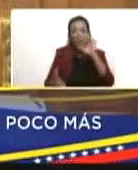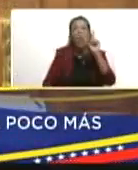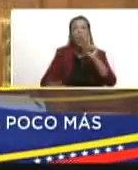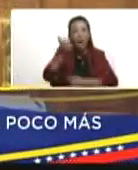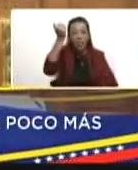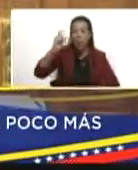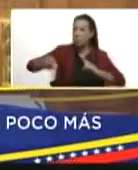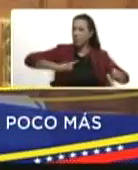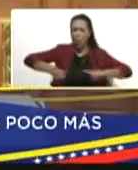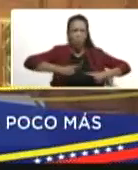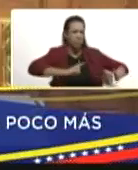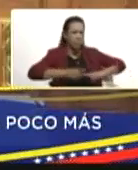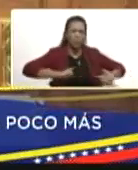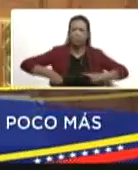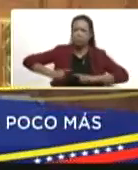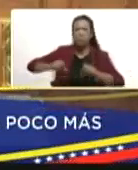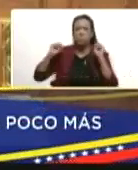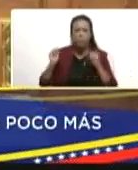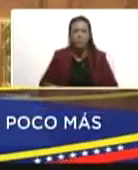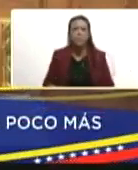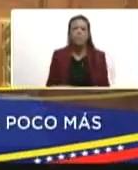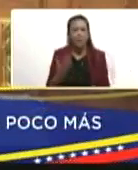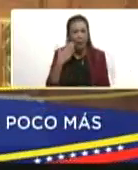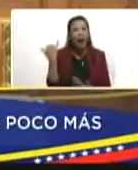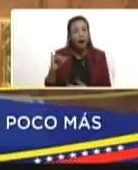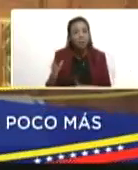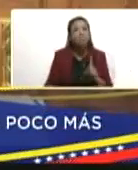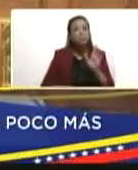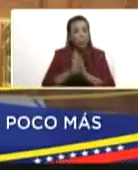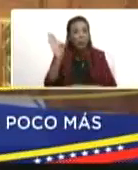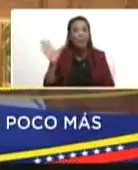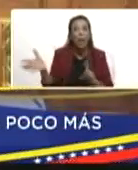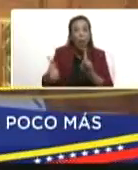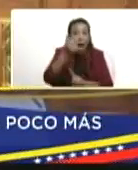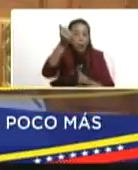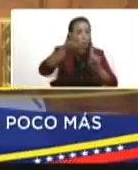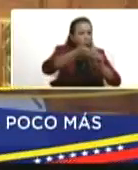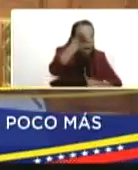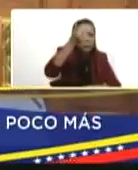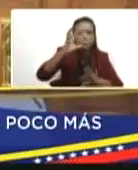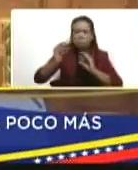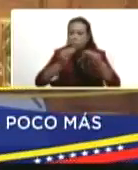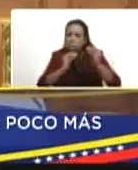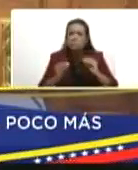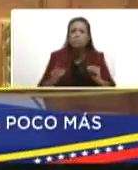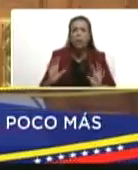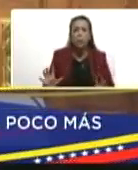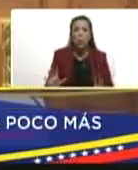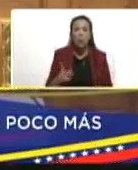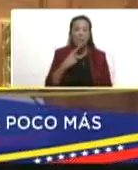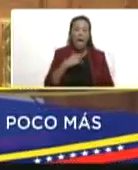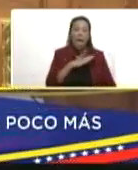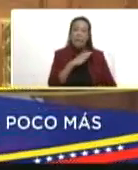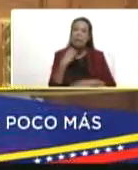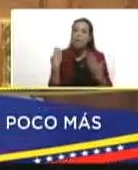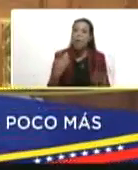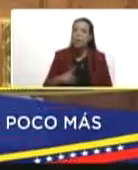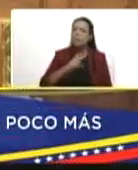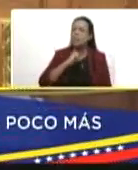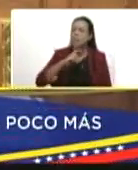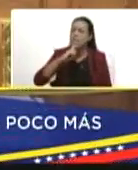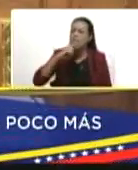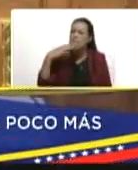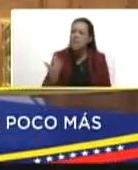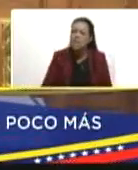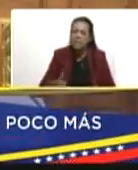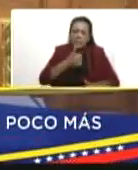de coordinación para ir logrando pasar del genocidio económico de la